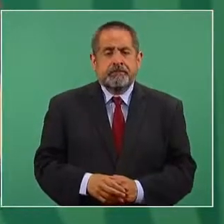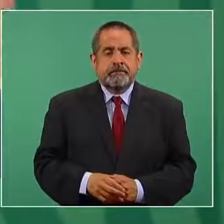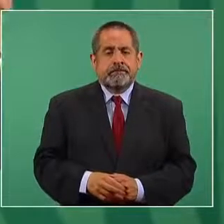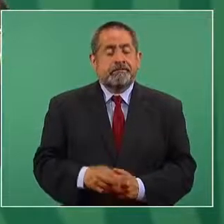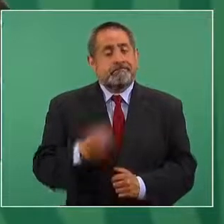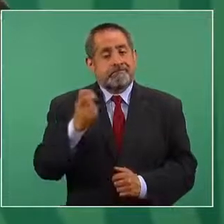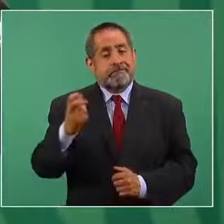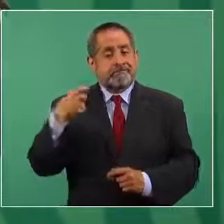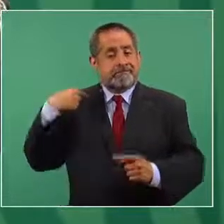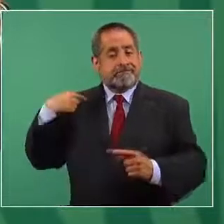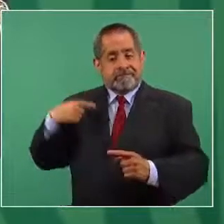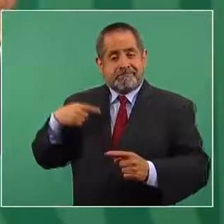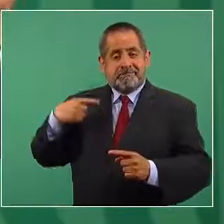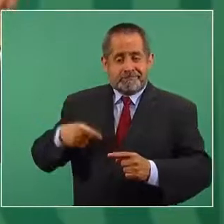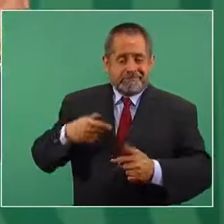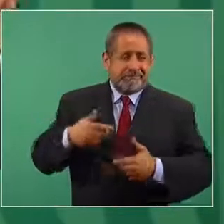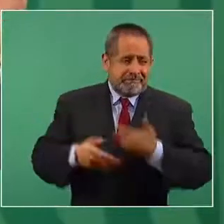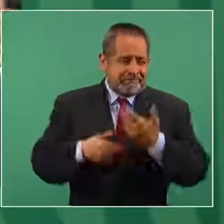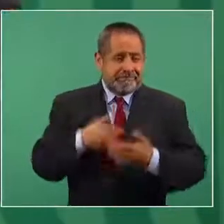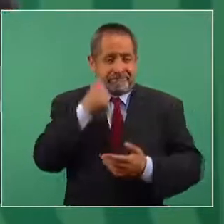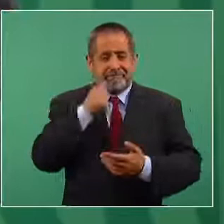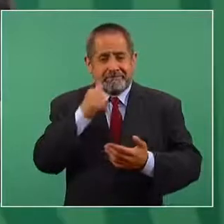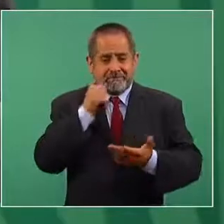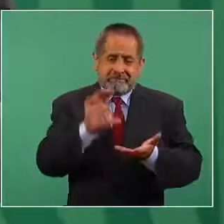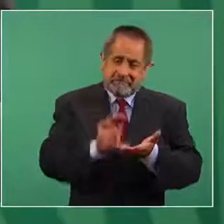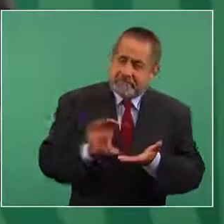Desde entonces se tienen que destinar